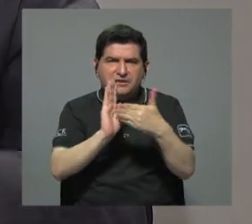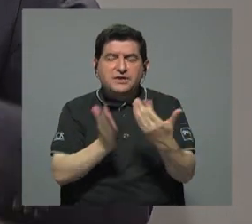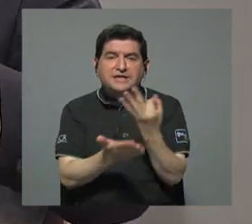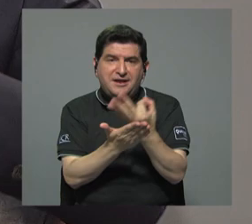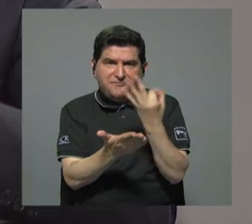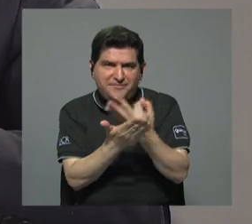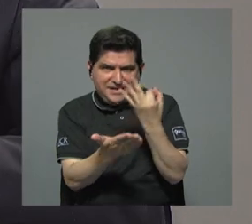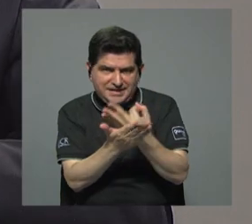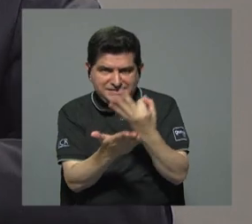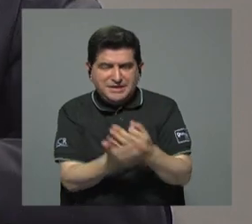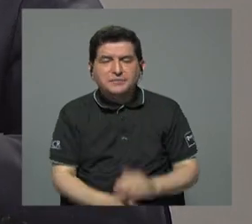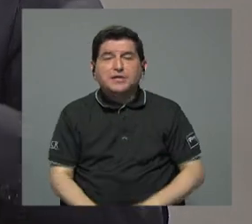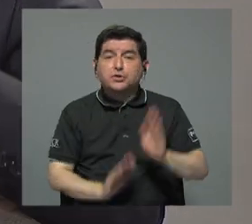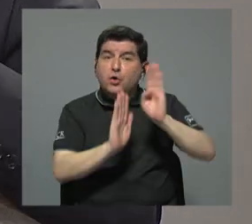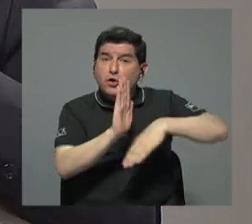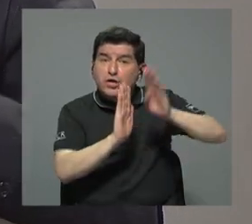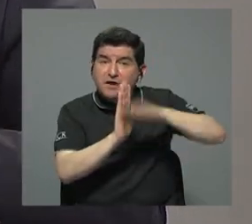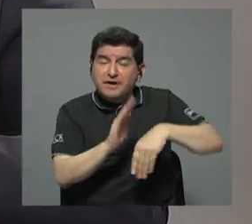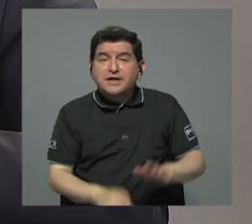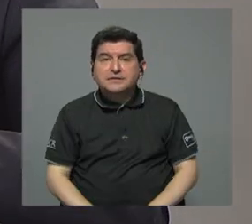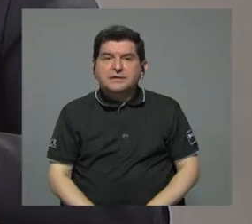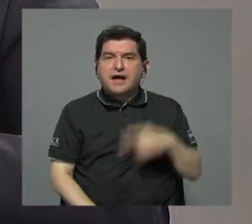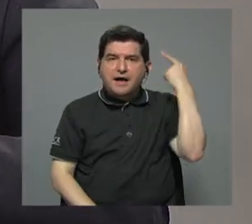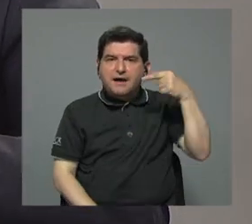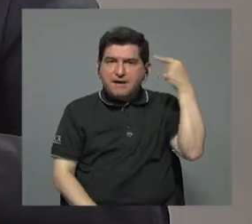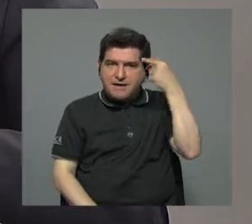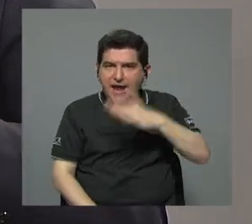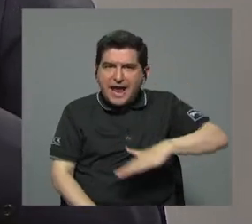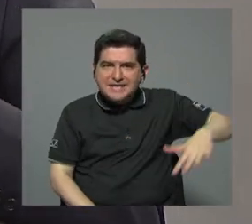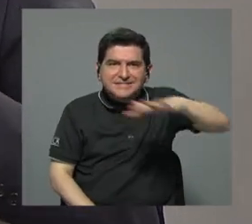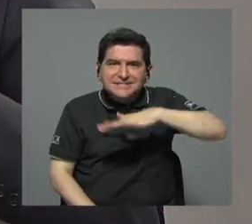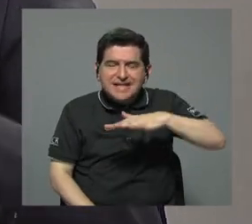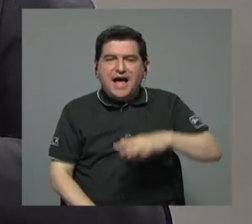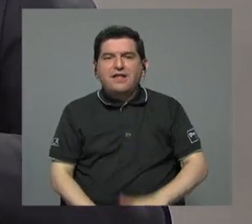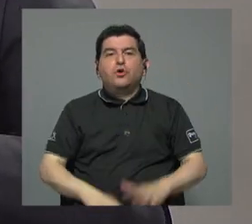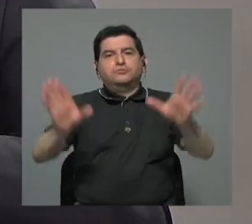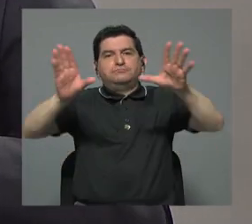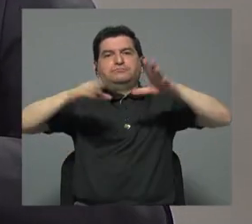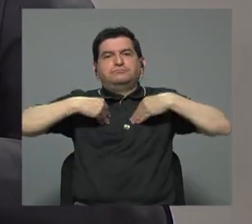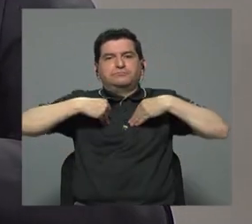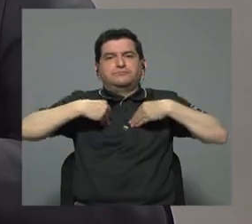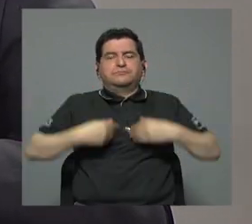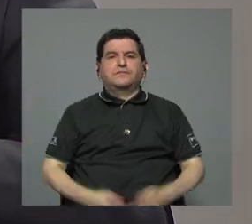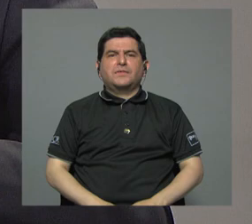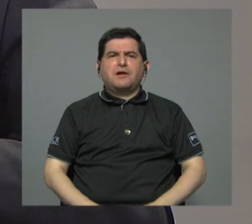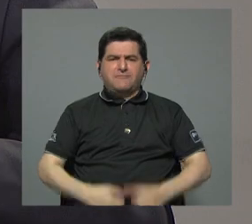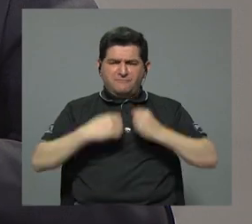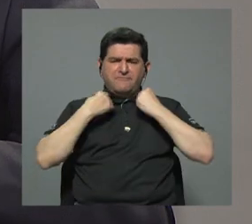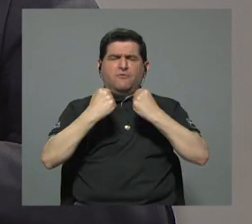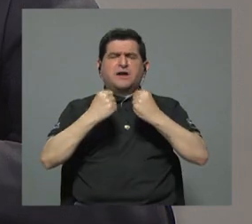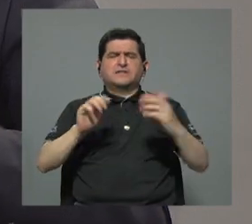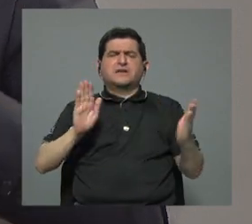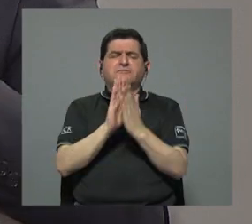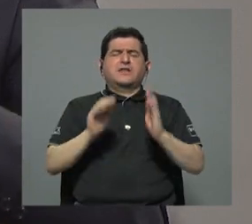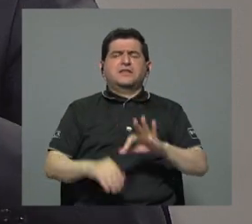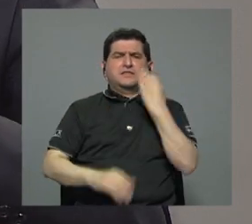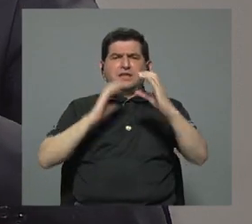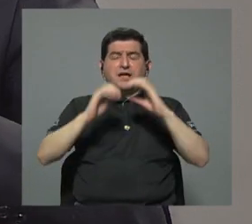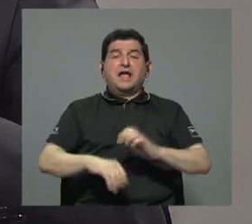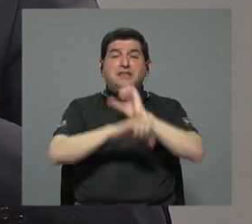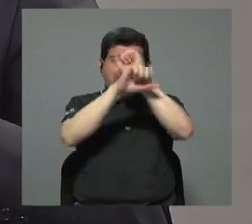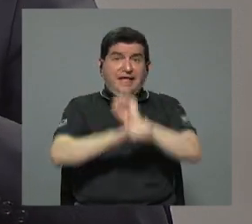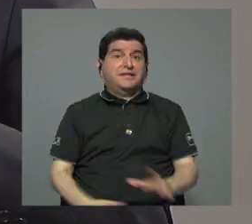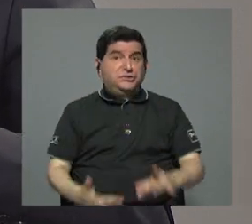financiamiento incluso abaratarlo el estado tiene que asumir una tesitura muy valiente frente a los medios de comunicación sobre todo los